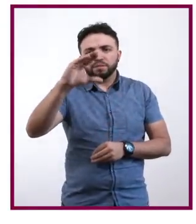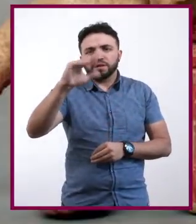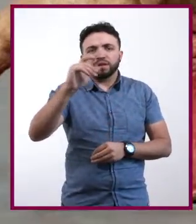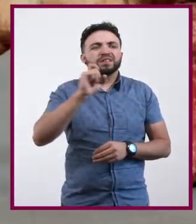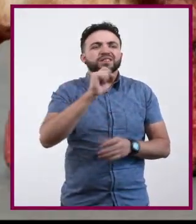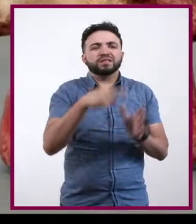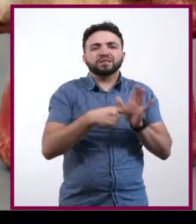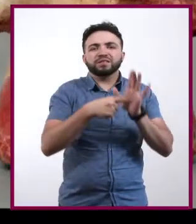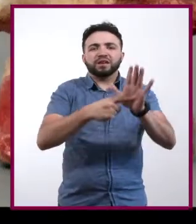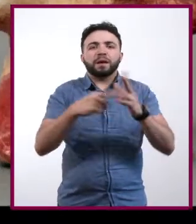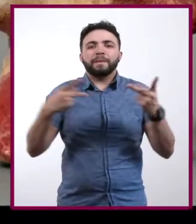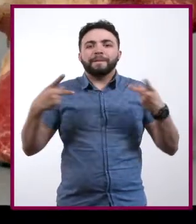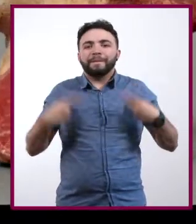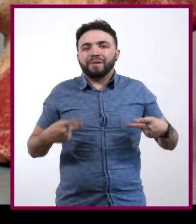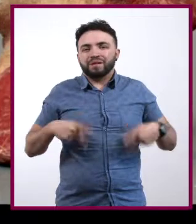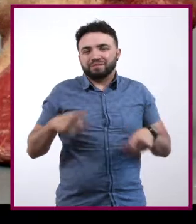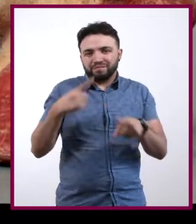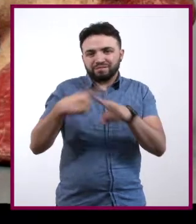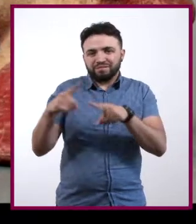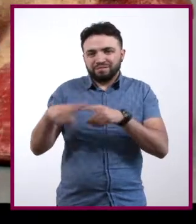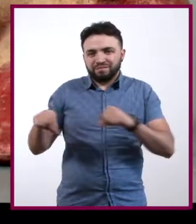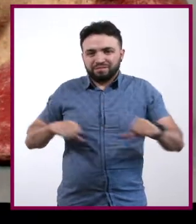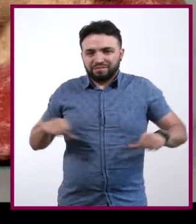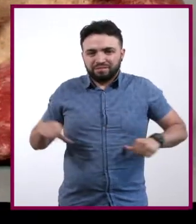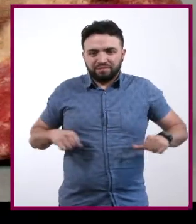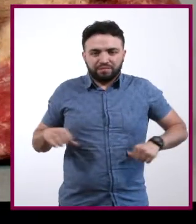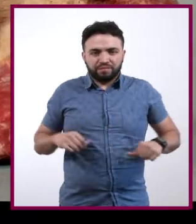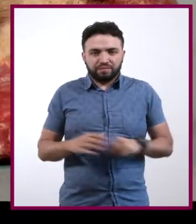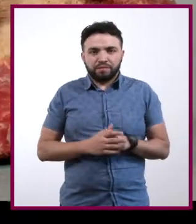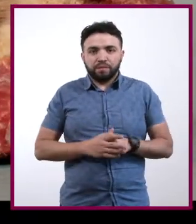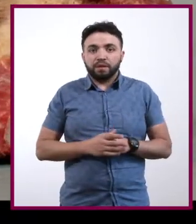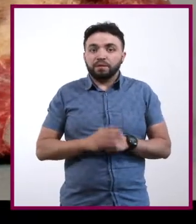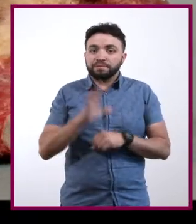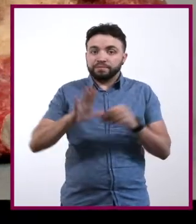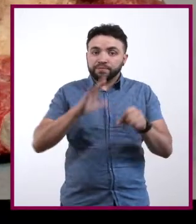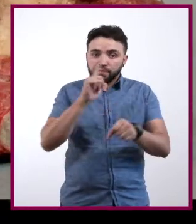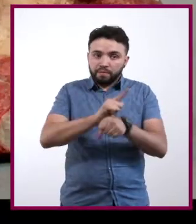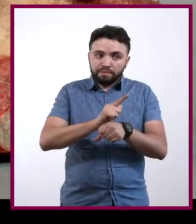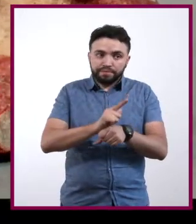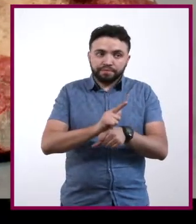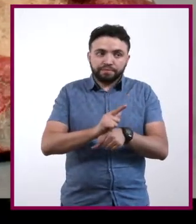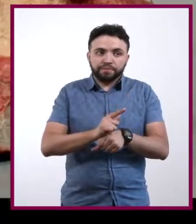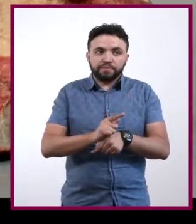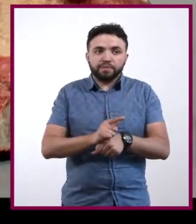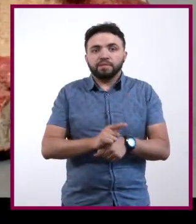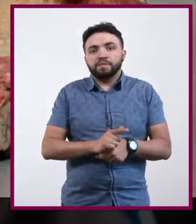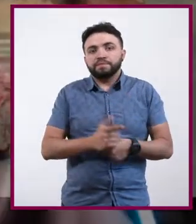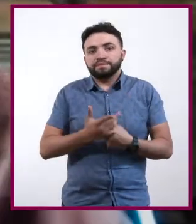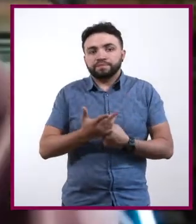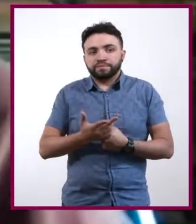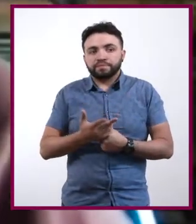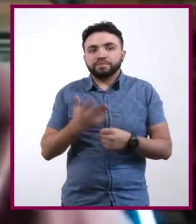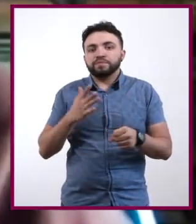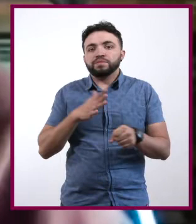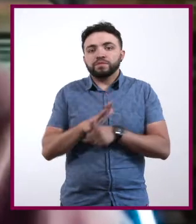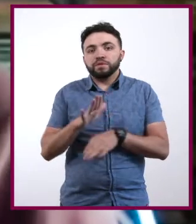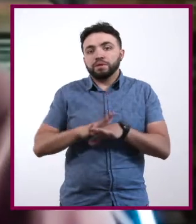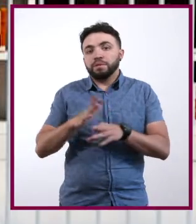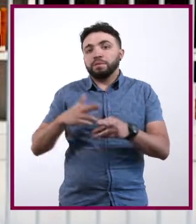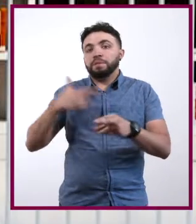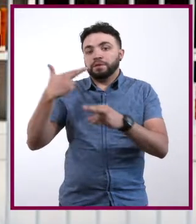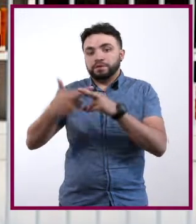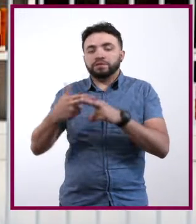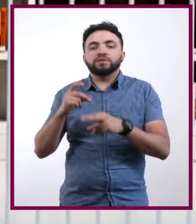en distintas actividades y animales, entre los que definitivamente destacan los